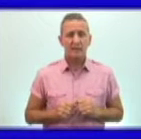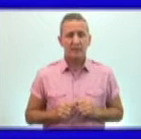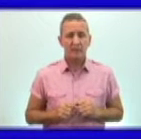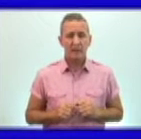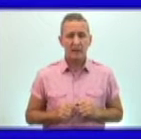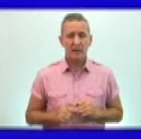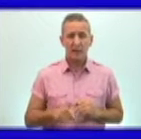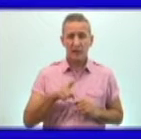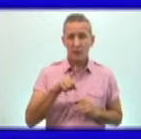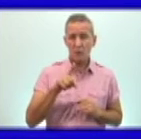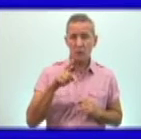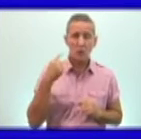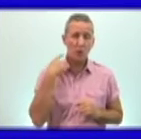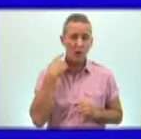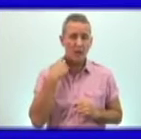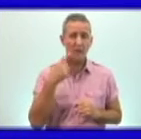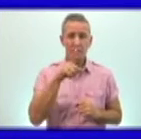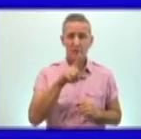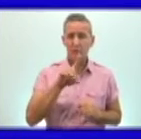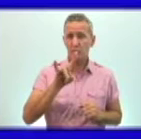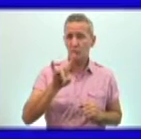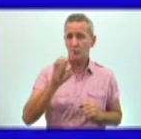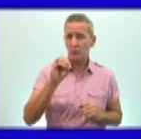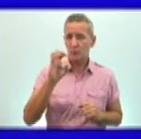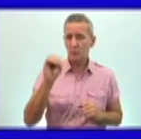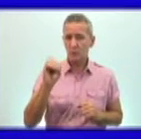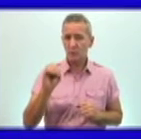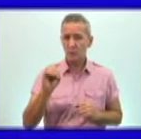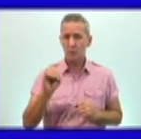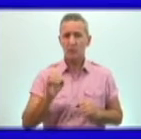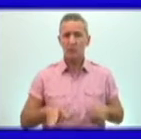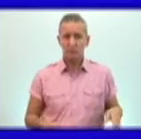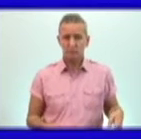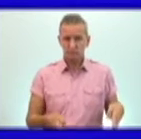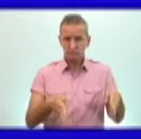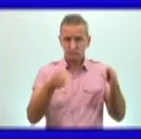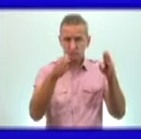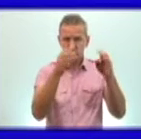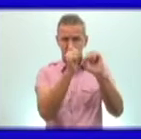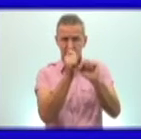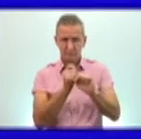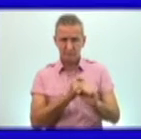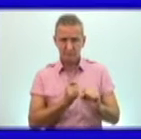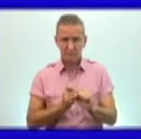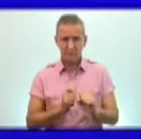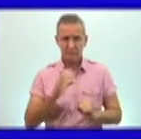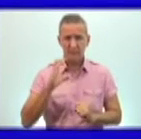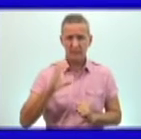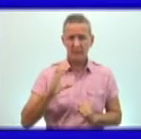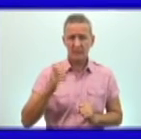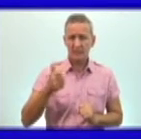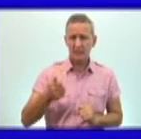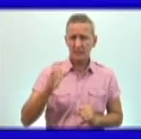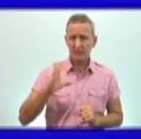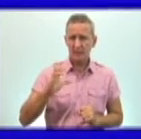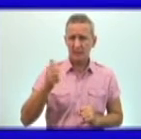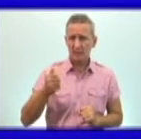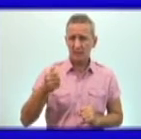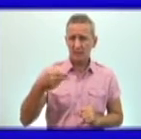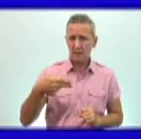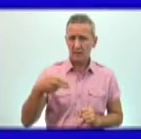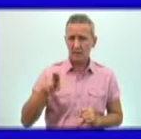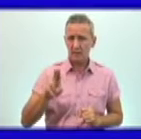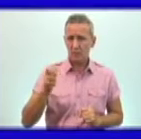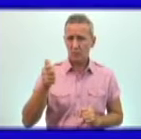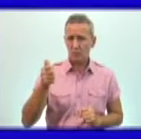la realización del monumento El Cacahual. que inclusive tiene esculpida en